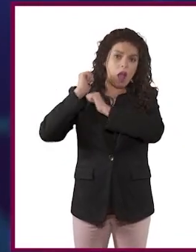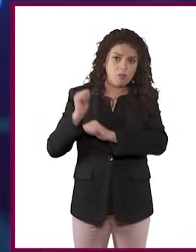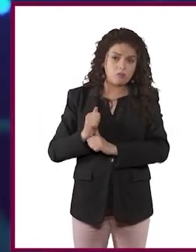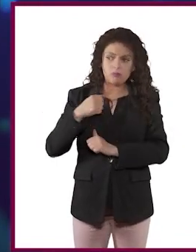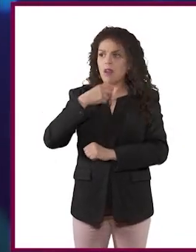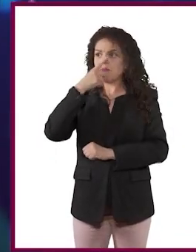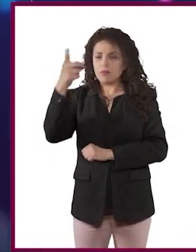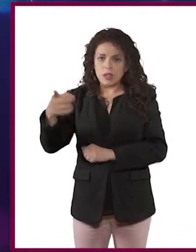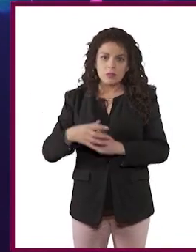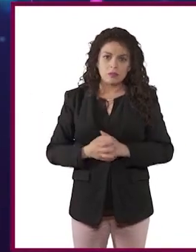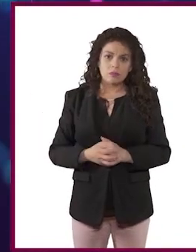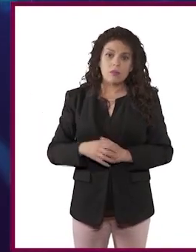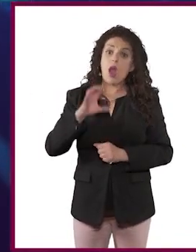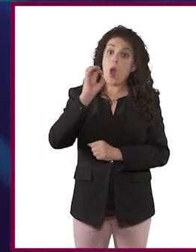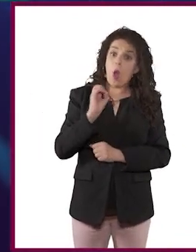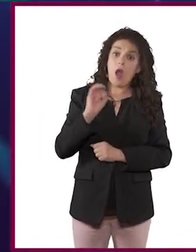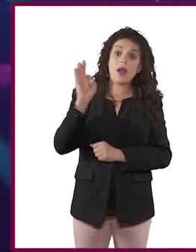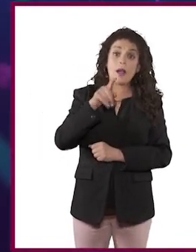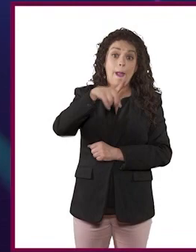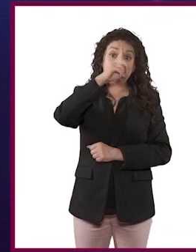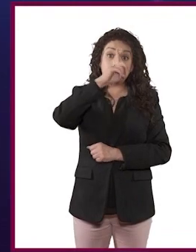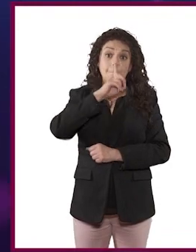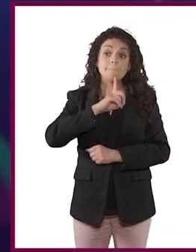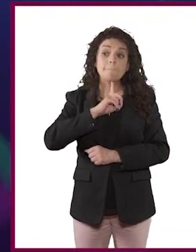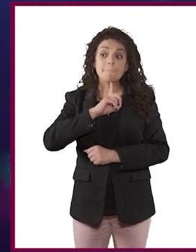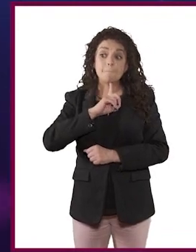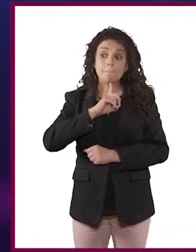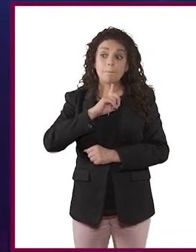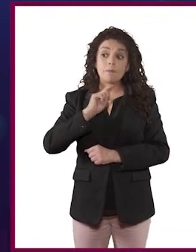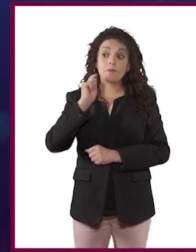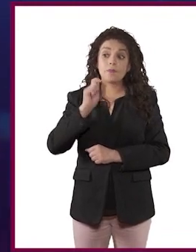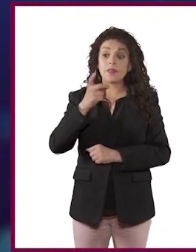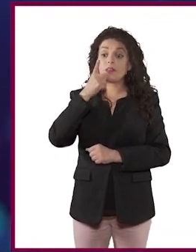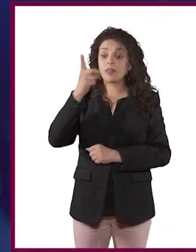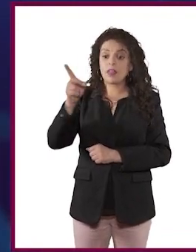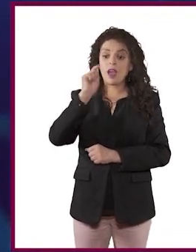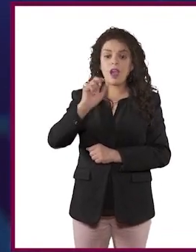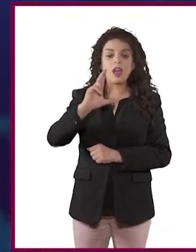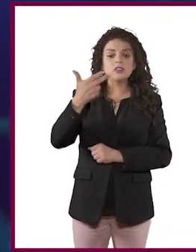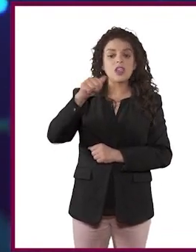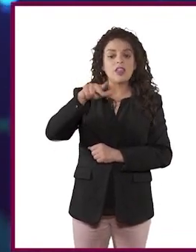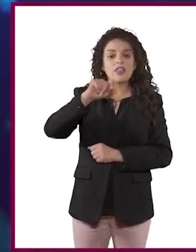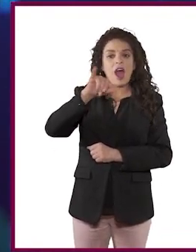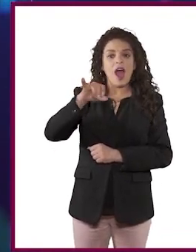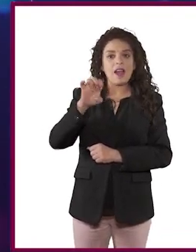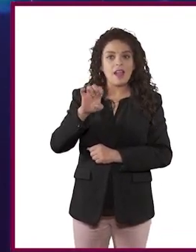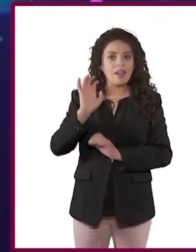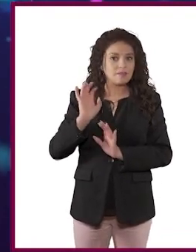a la comunidad. También sería una mentira decir que no existe el famoso fichaje,